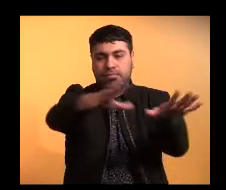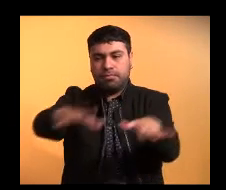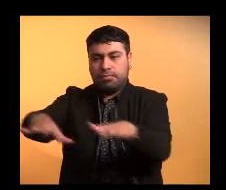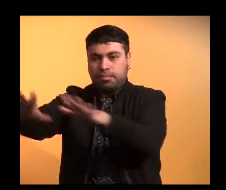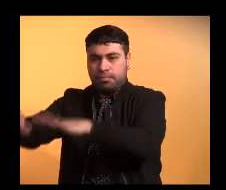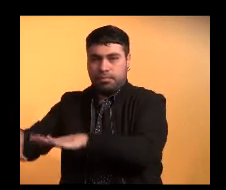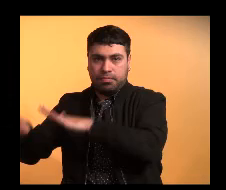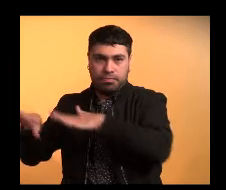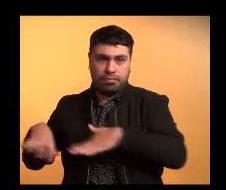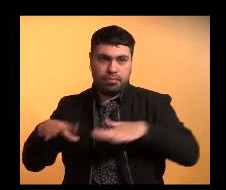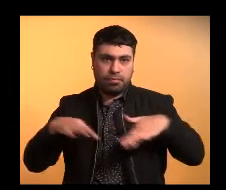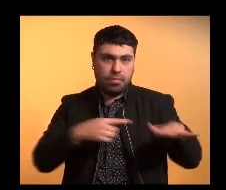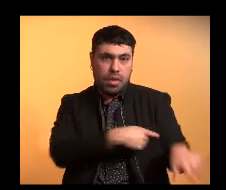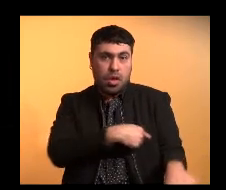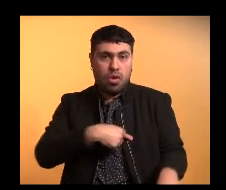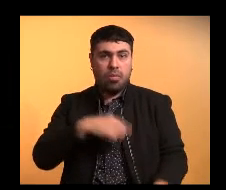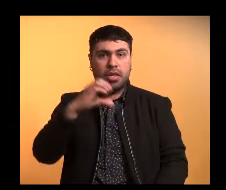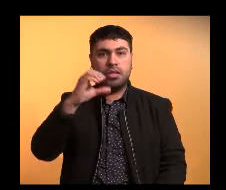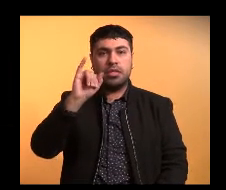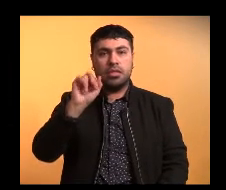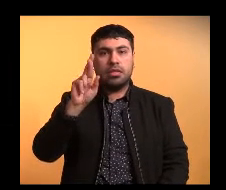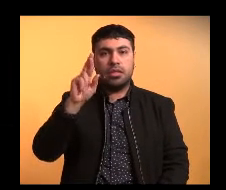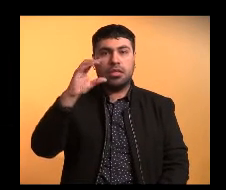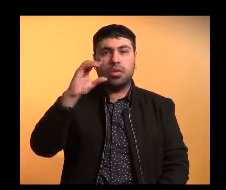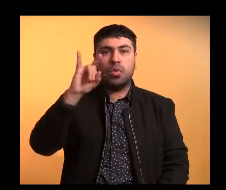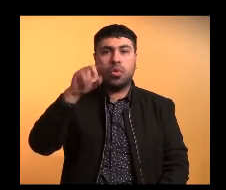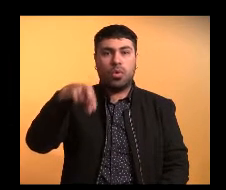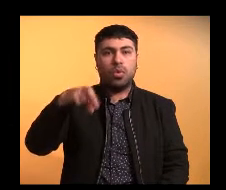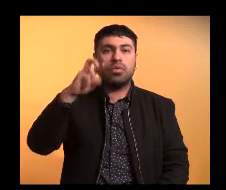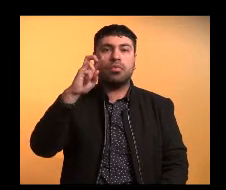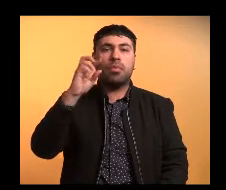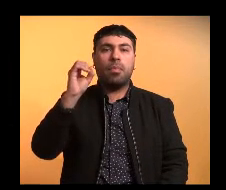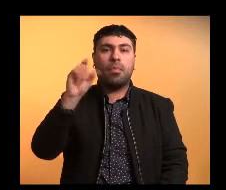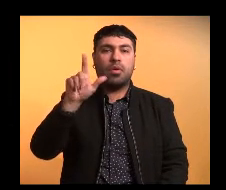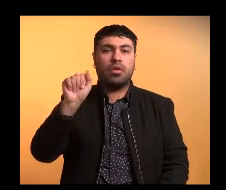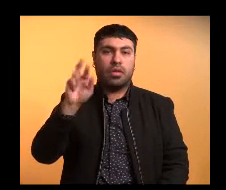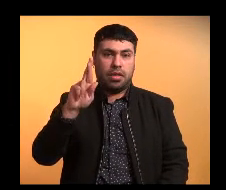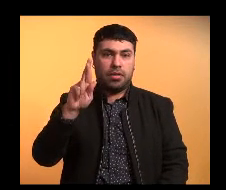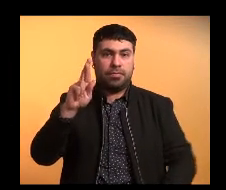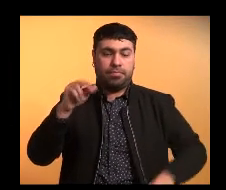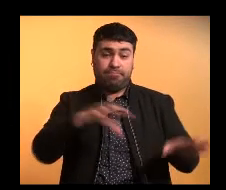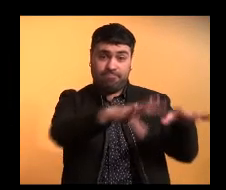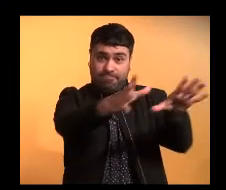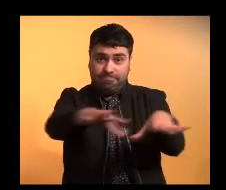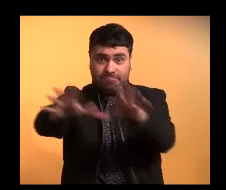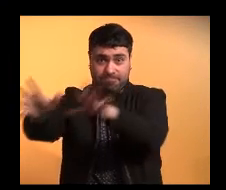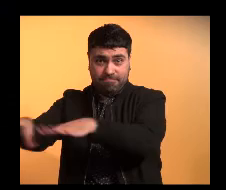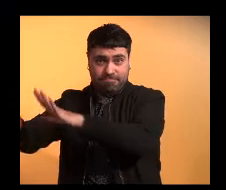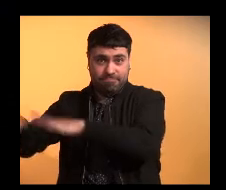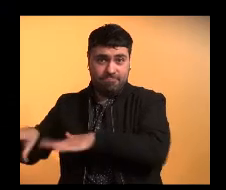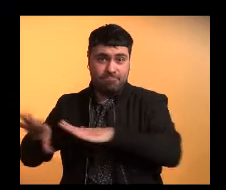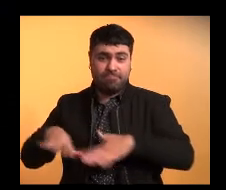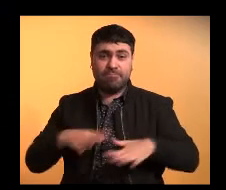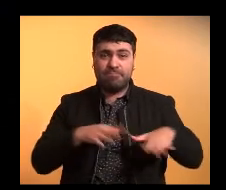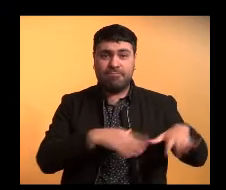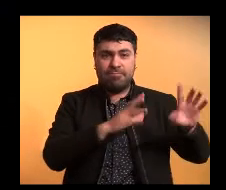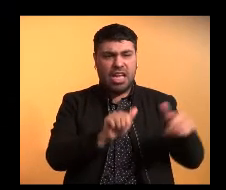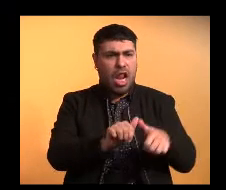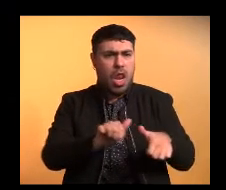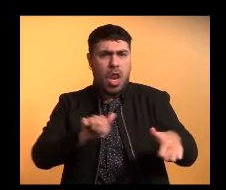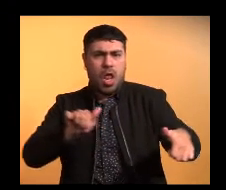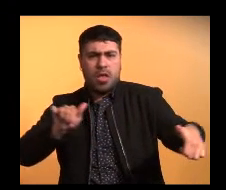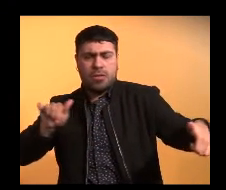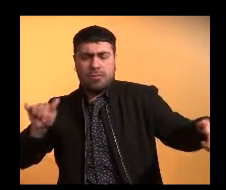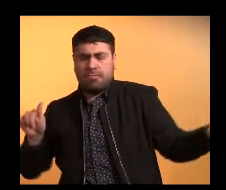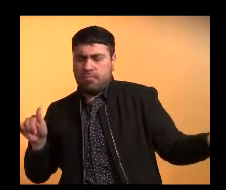acá, es una corriente impresionante, tiene varios récords, es la corriente más grande que tenemos en el mundo, es una corriente